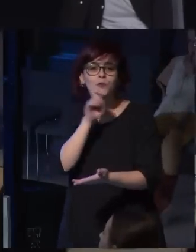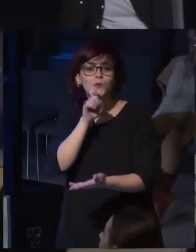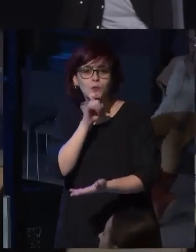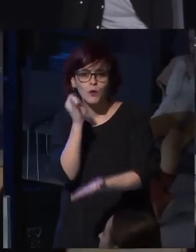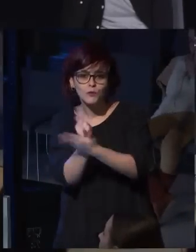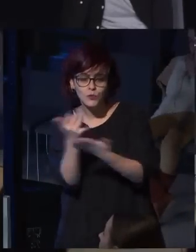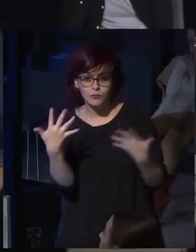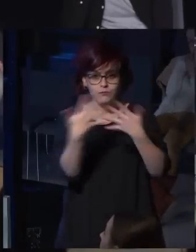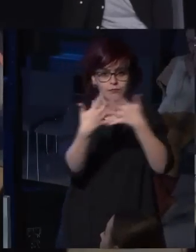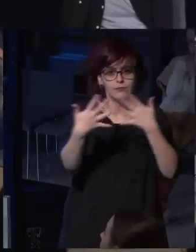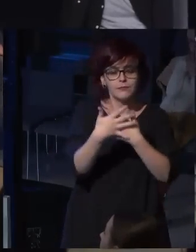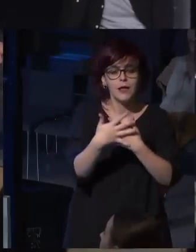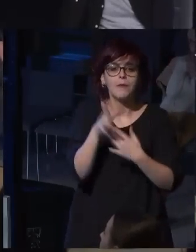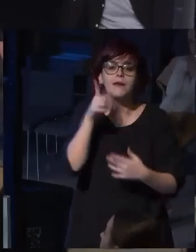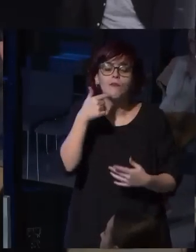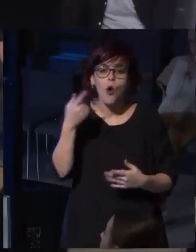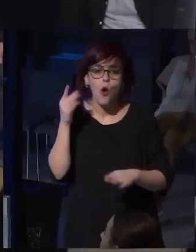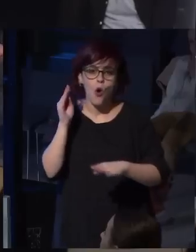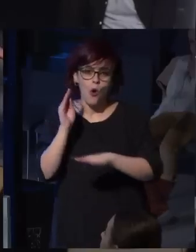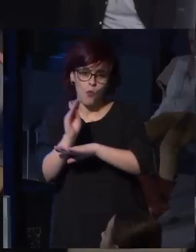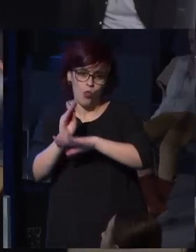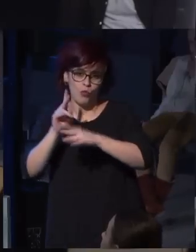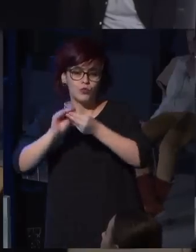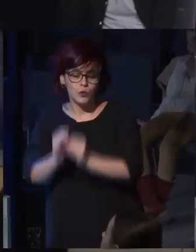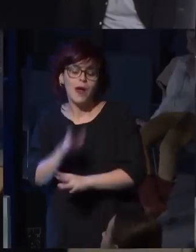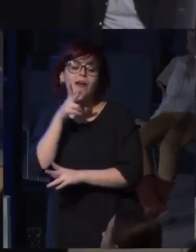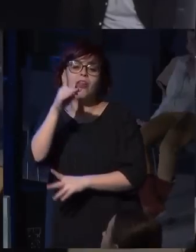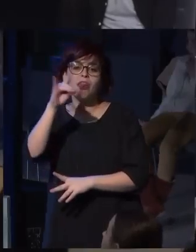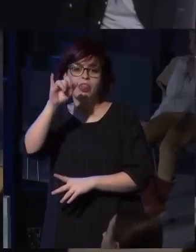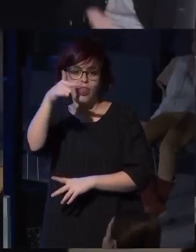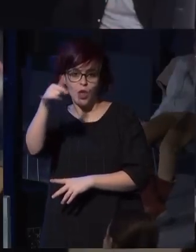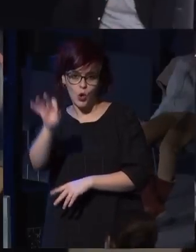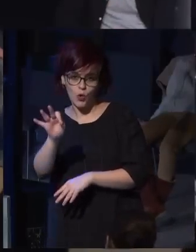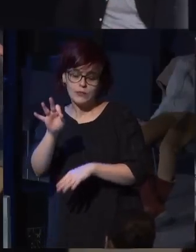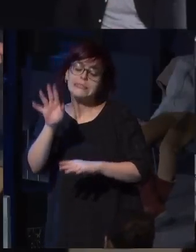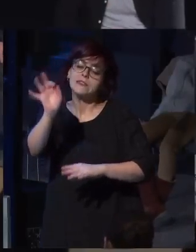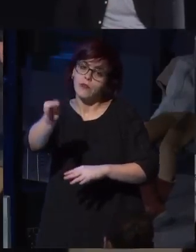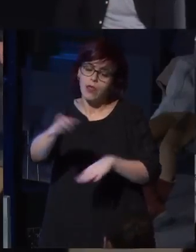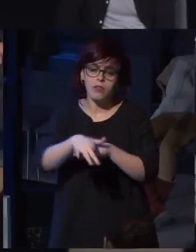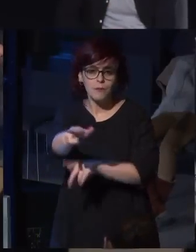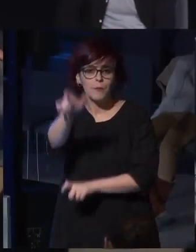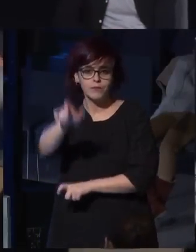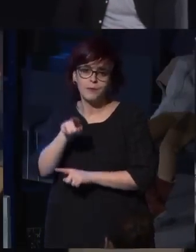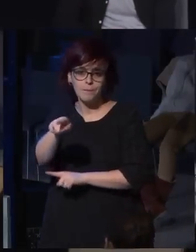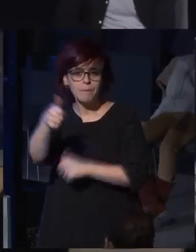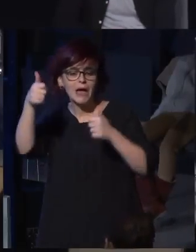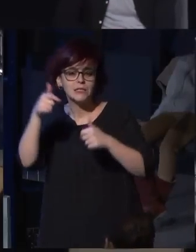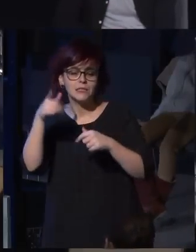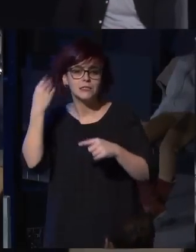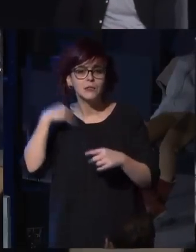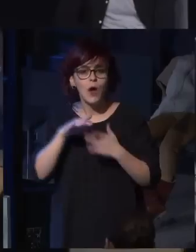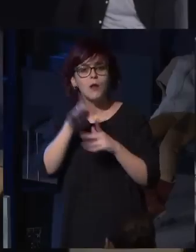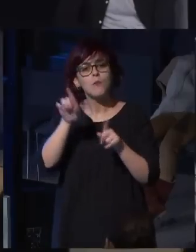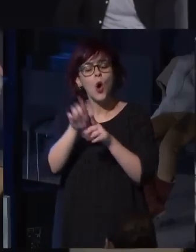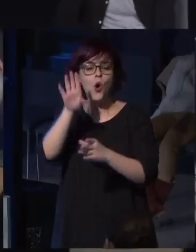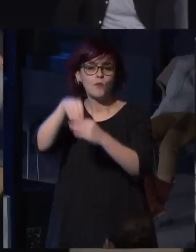allá de...? Hay que decir que el productor del disco fue más Diego. Eso es, perdón, correcto, que Diego estaba ahí metido para meter a los Parrots también en la